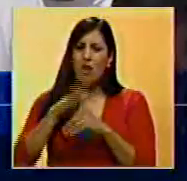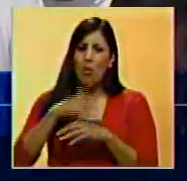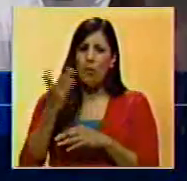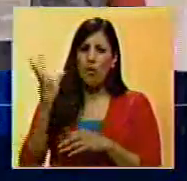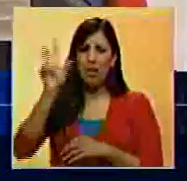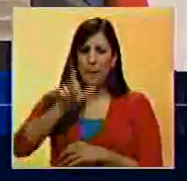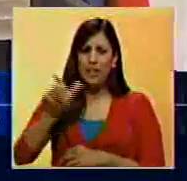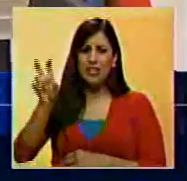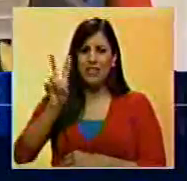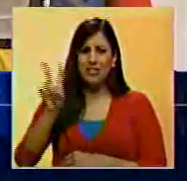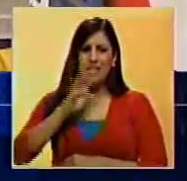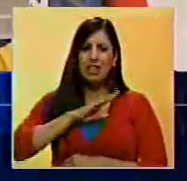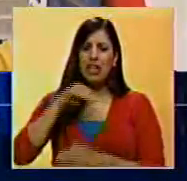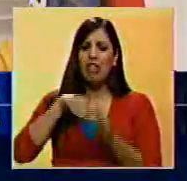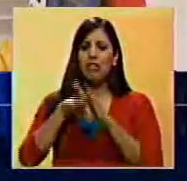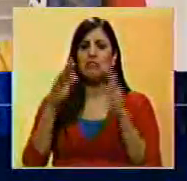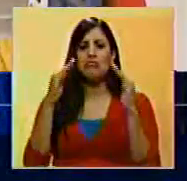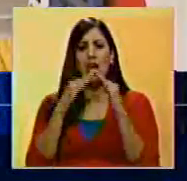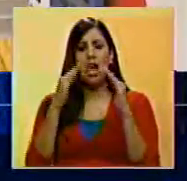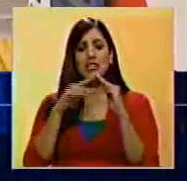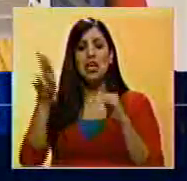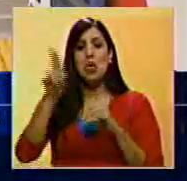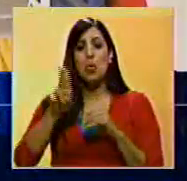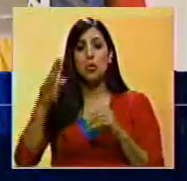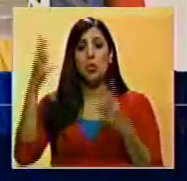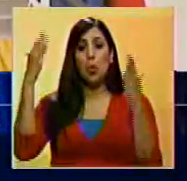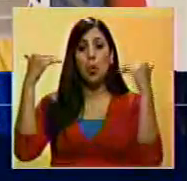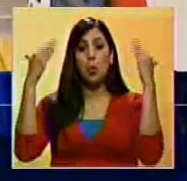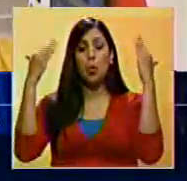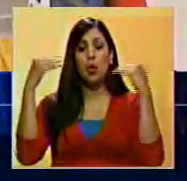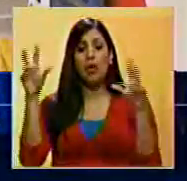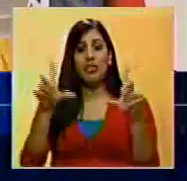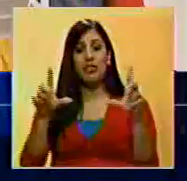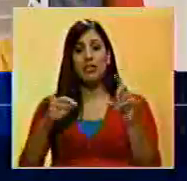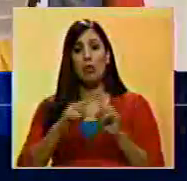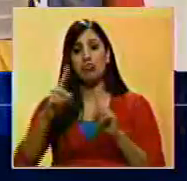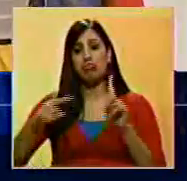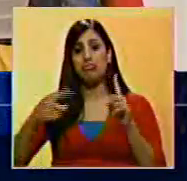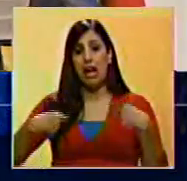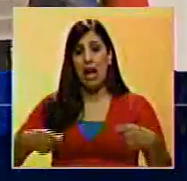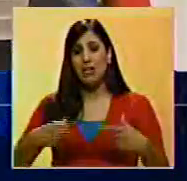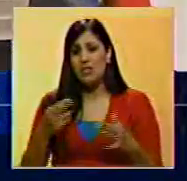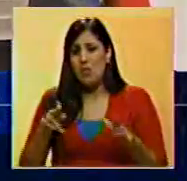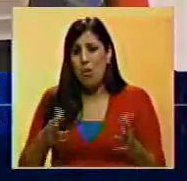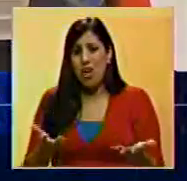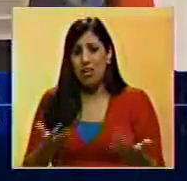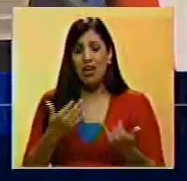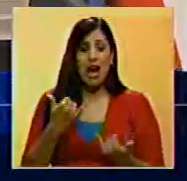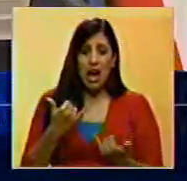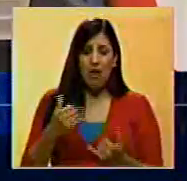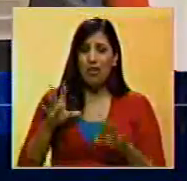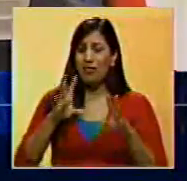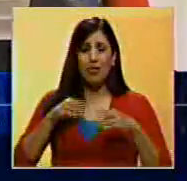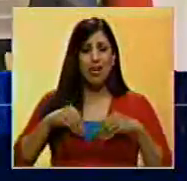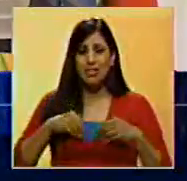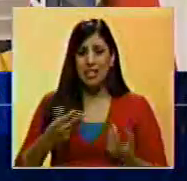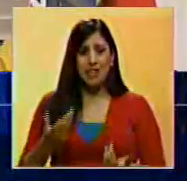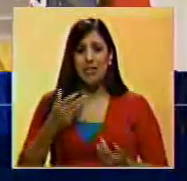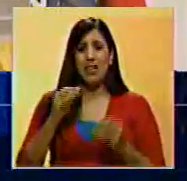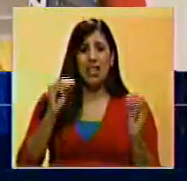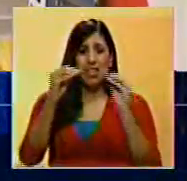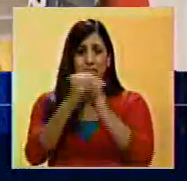porque los venezolanos estarán en sus casas e igual estarán consumiendo energía eléctrica. Sostienen que es una medida absurda y